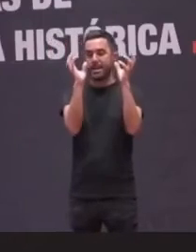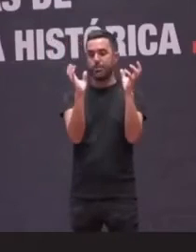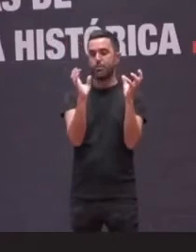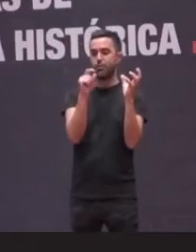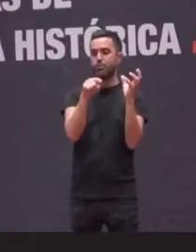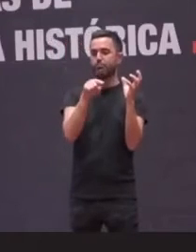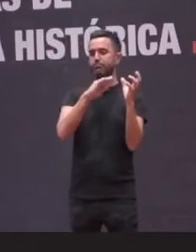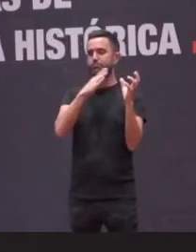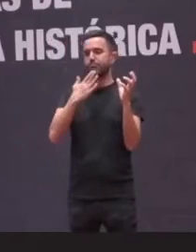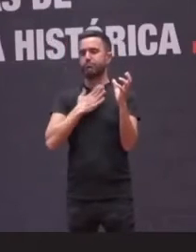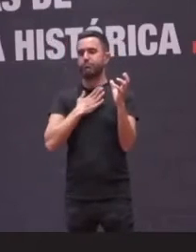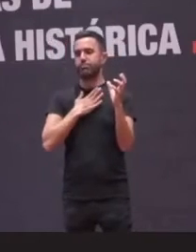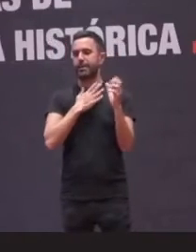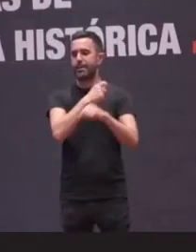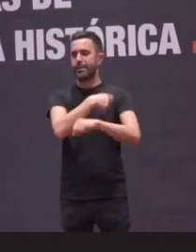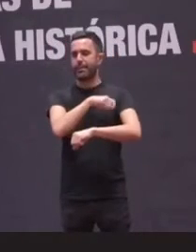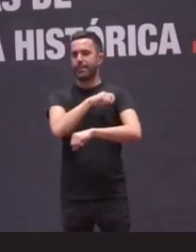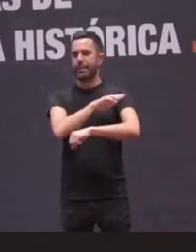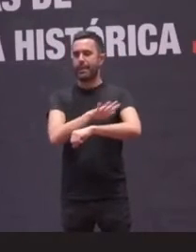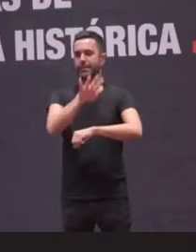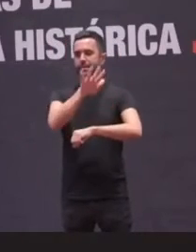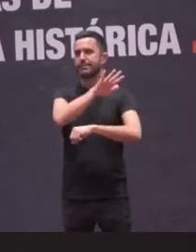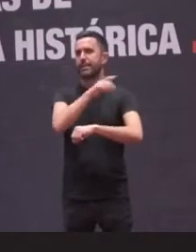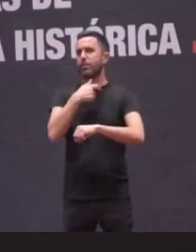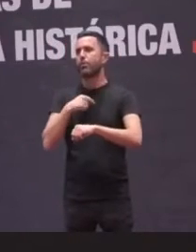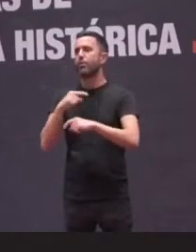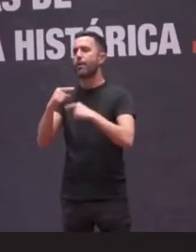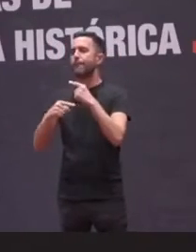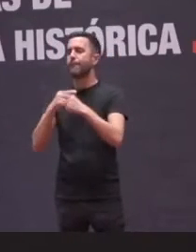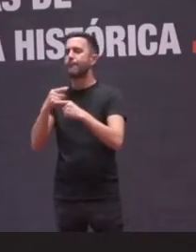Franco Cerdeiros non merece unha indemnización. Digo isto porque